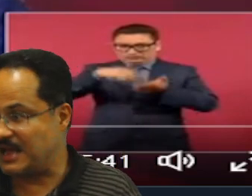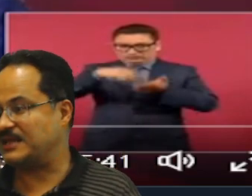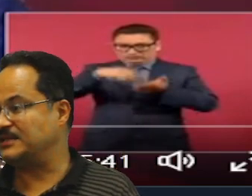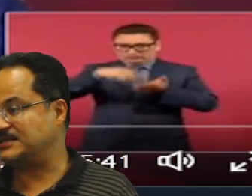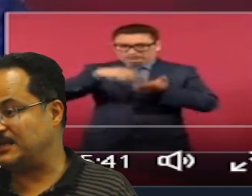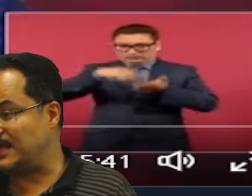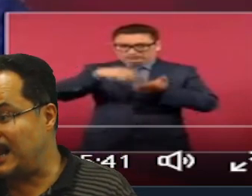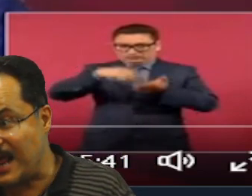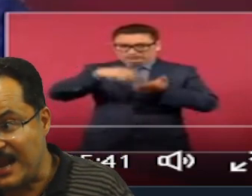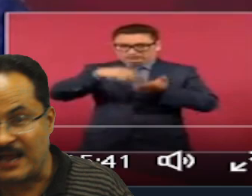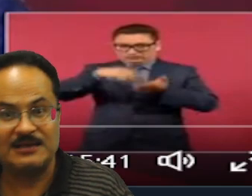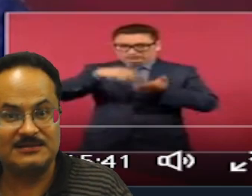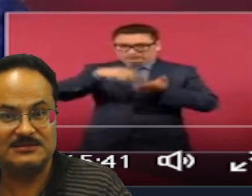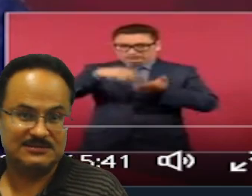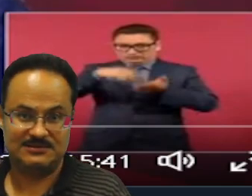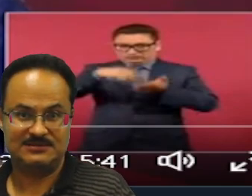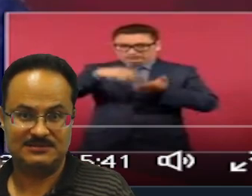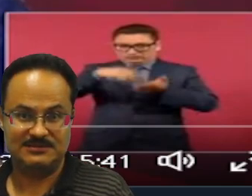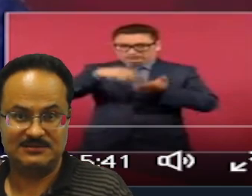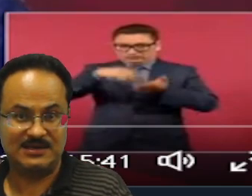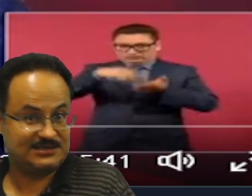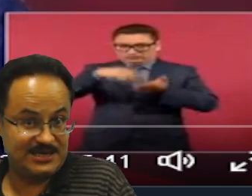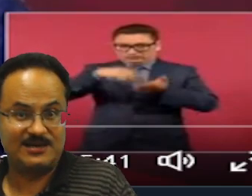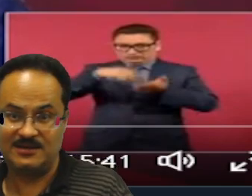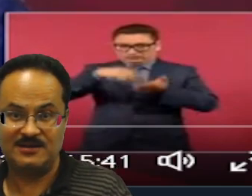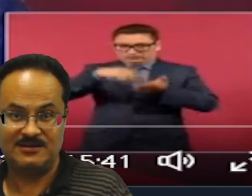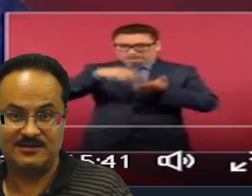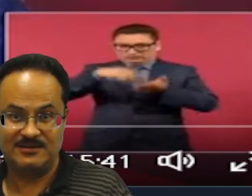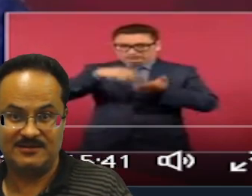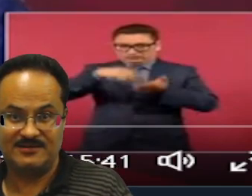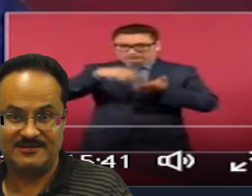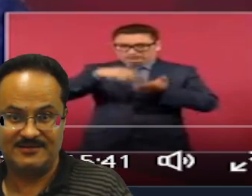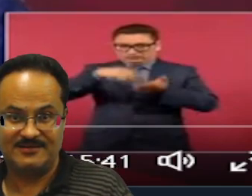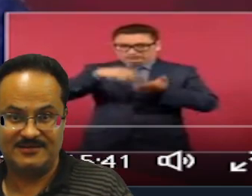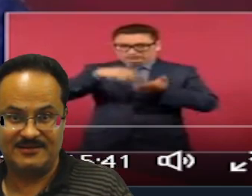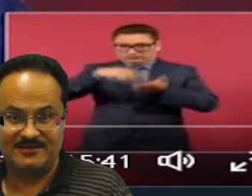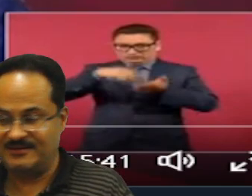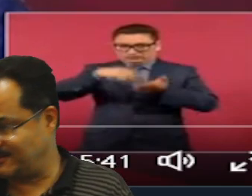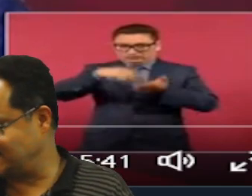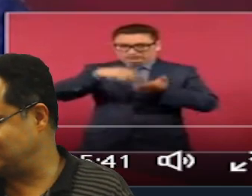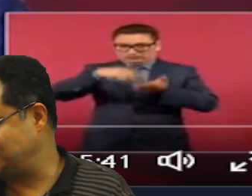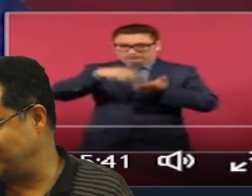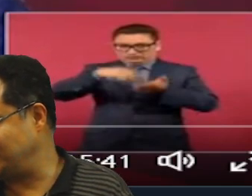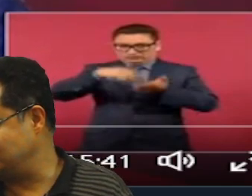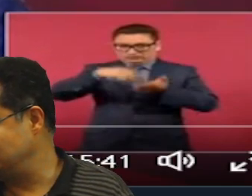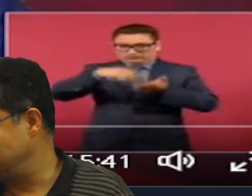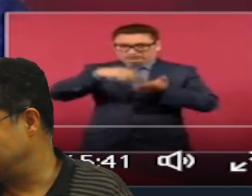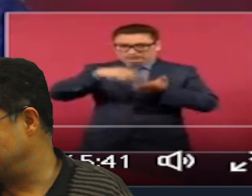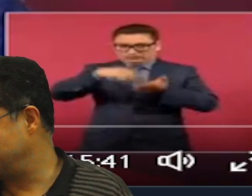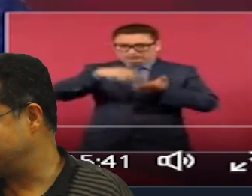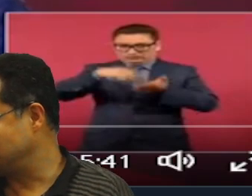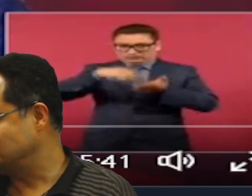a quien se le da la gana así entonces